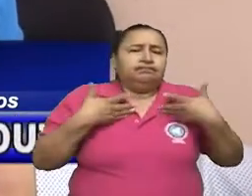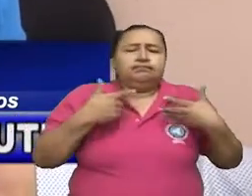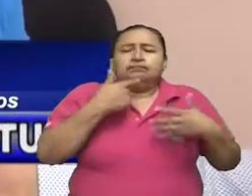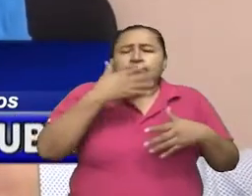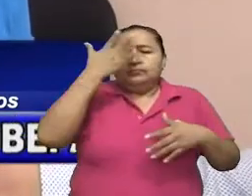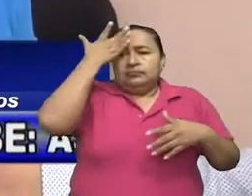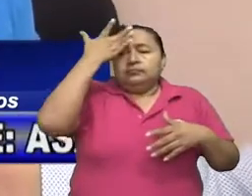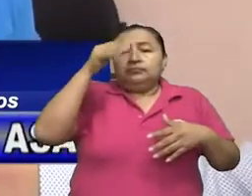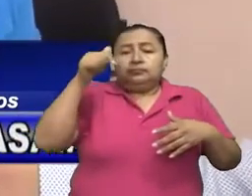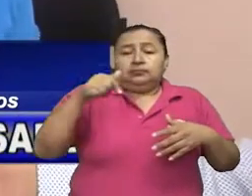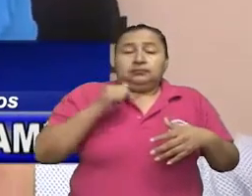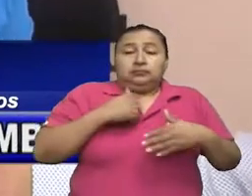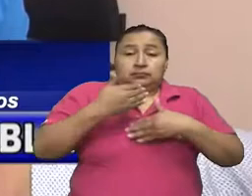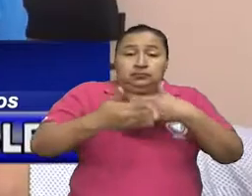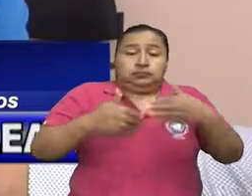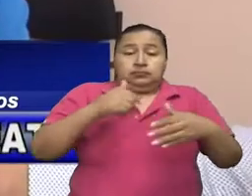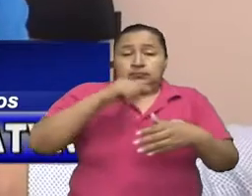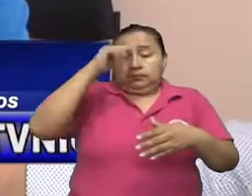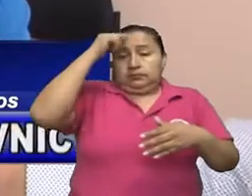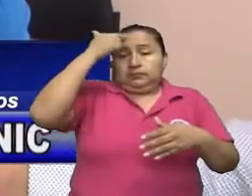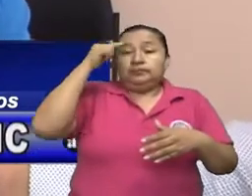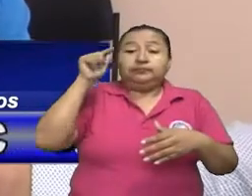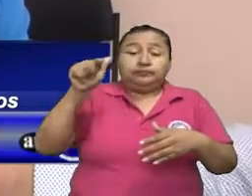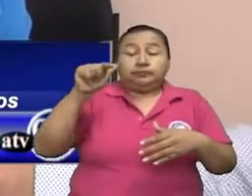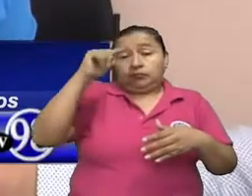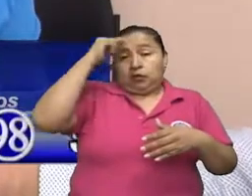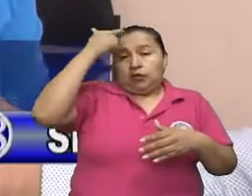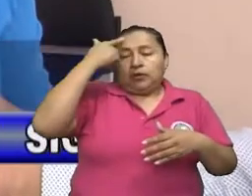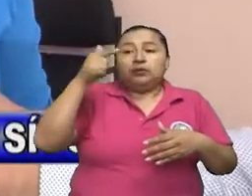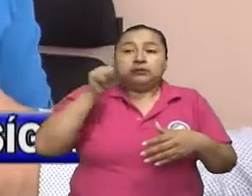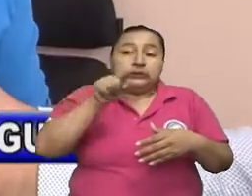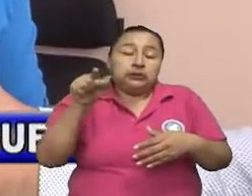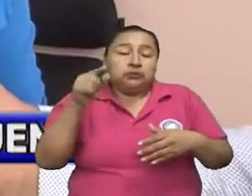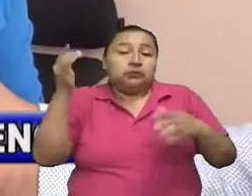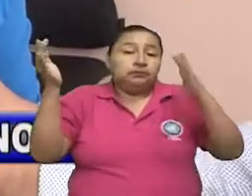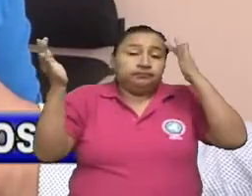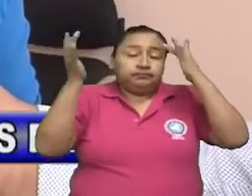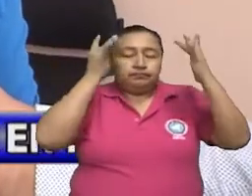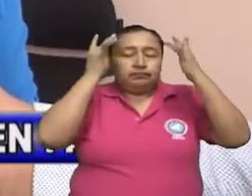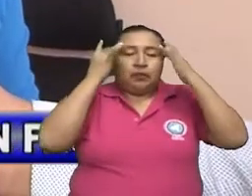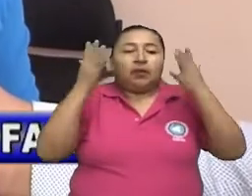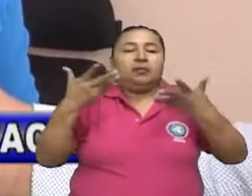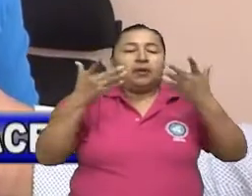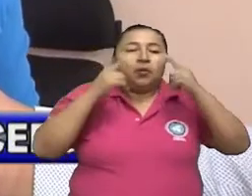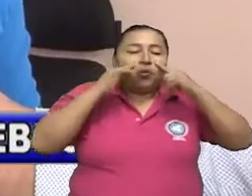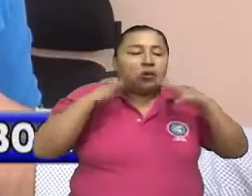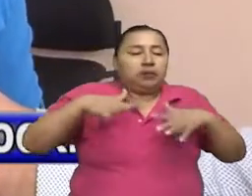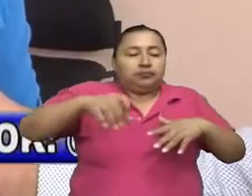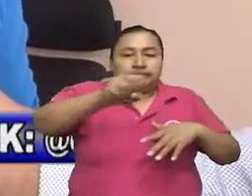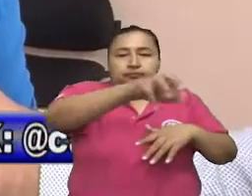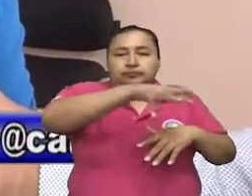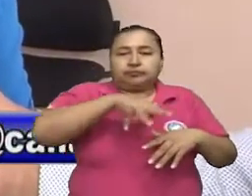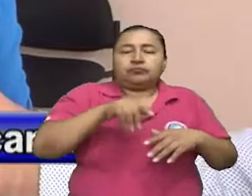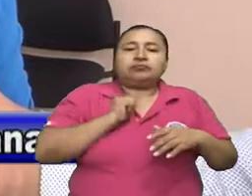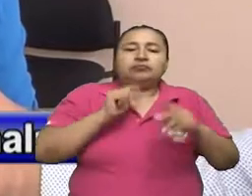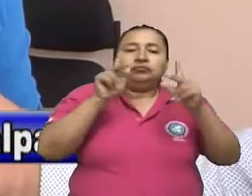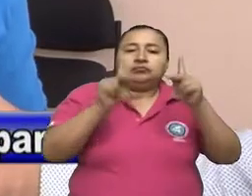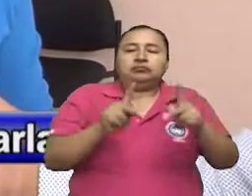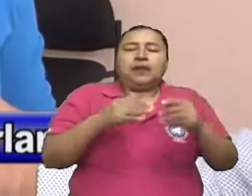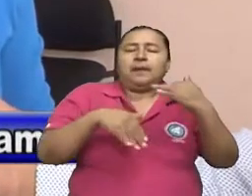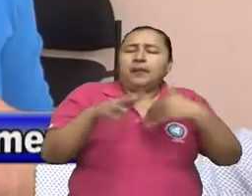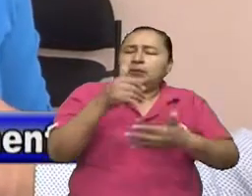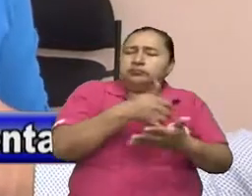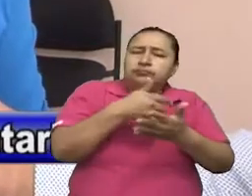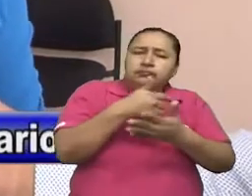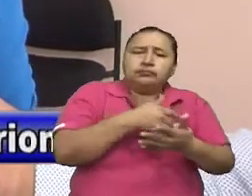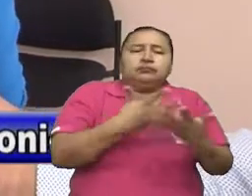sabemos que va a ser un gobierno que se va a preocupar, ¿verdad?, por la protección social de los más vulnerables